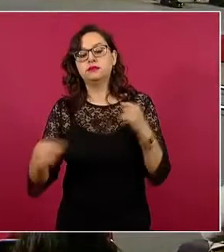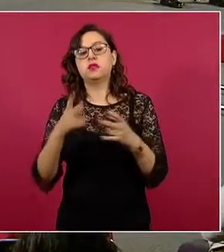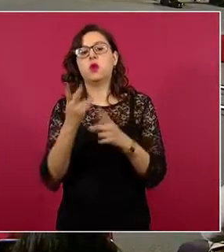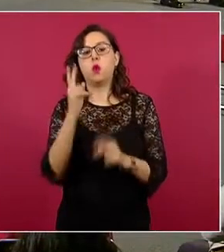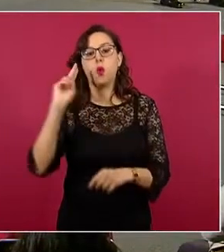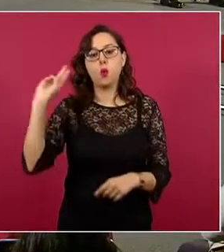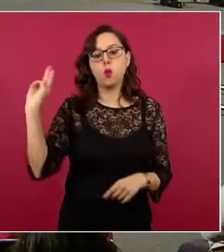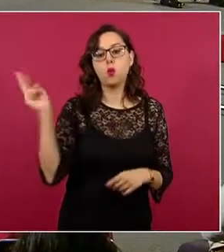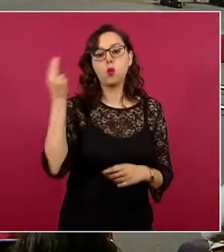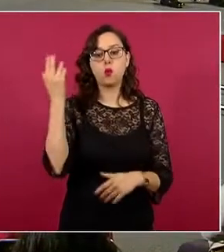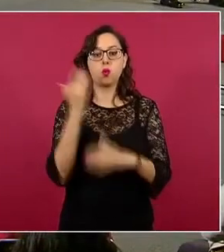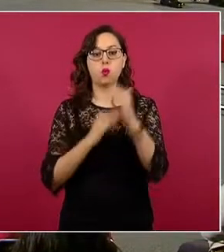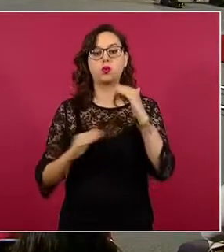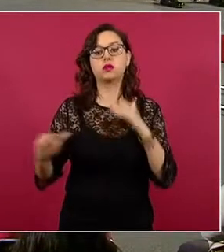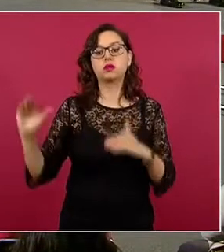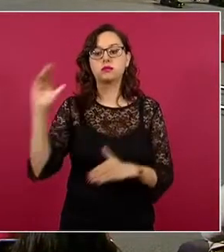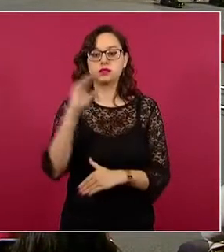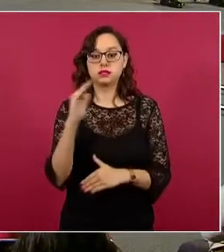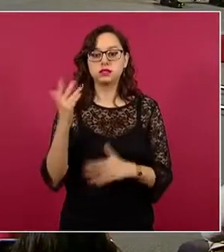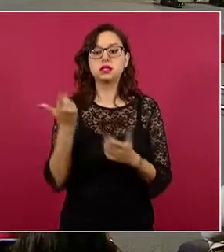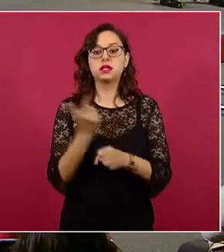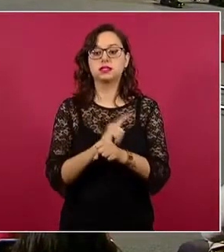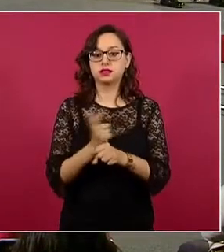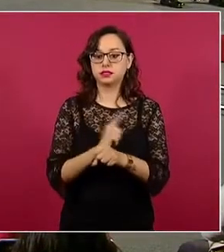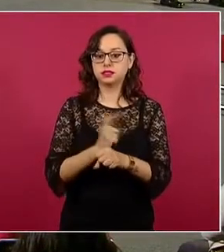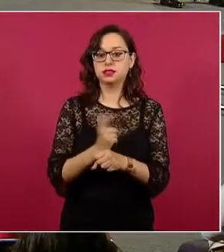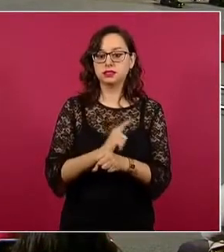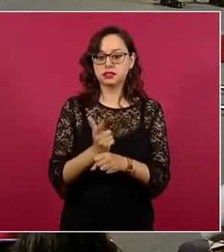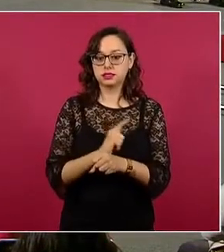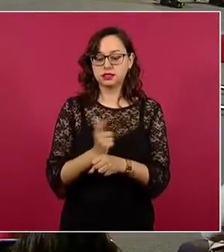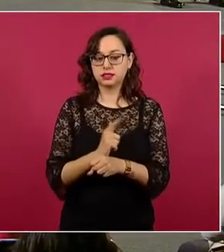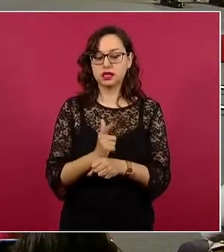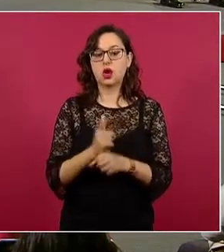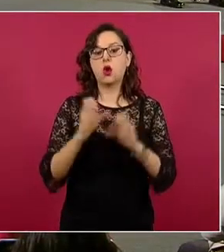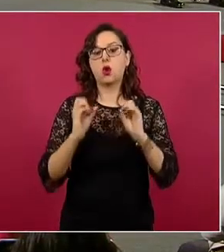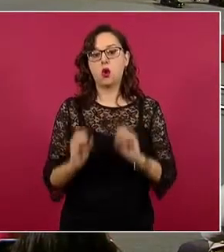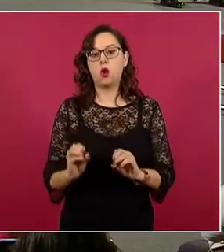que atiende a estudiantes del nivel licenciatura